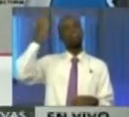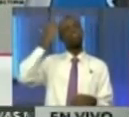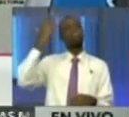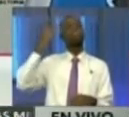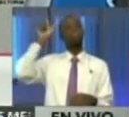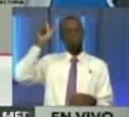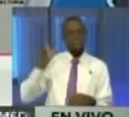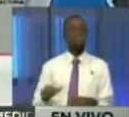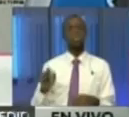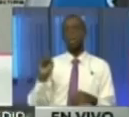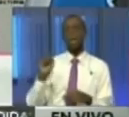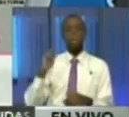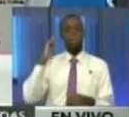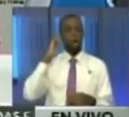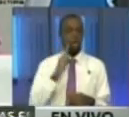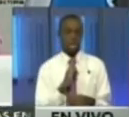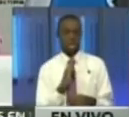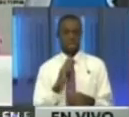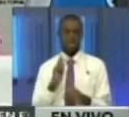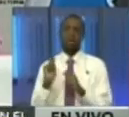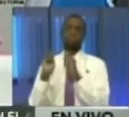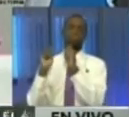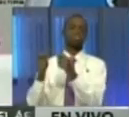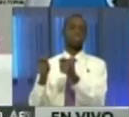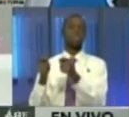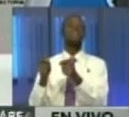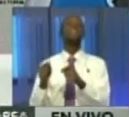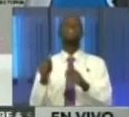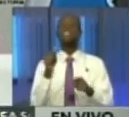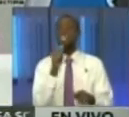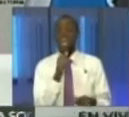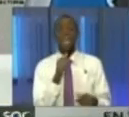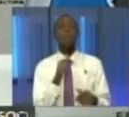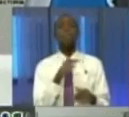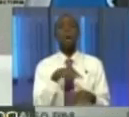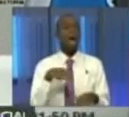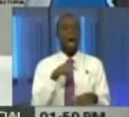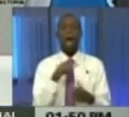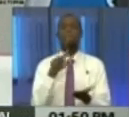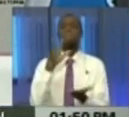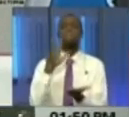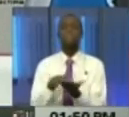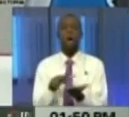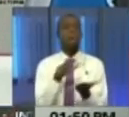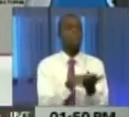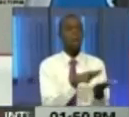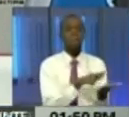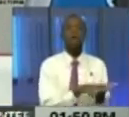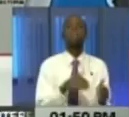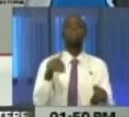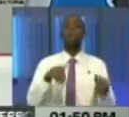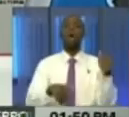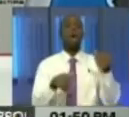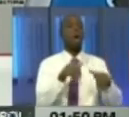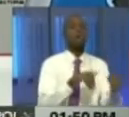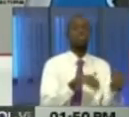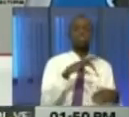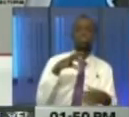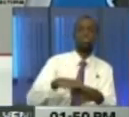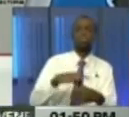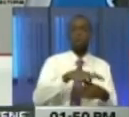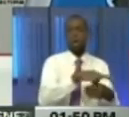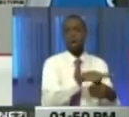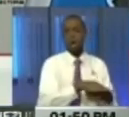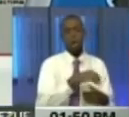Ese planteamiento fue aprobado por parte del articulado constitucional por el voto de la mayoría de las ciudadanas y